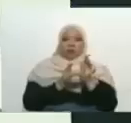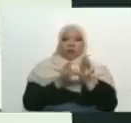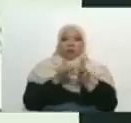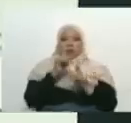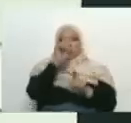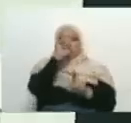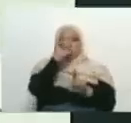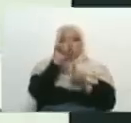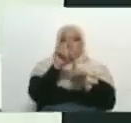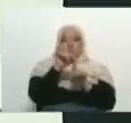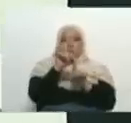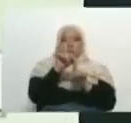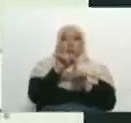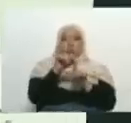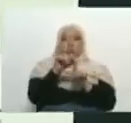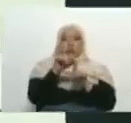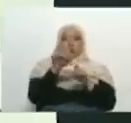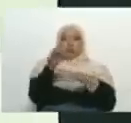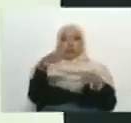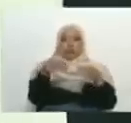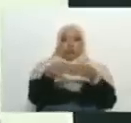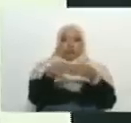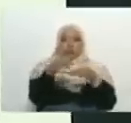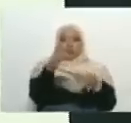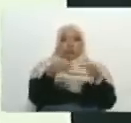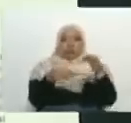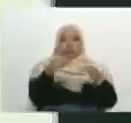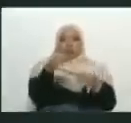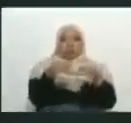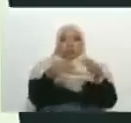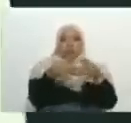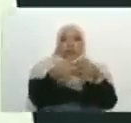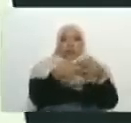dirigido a la Corte del Distrito de Delaware,